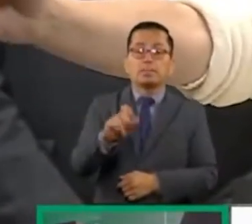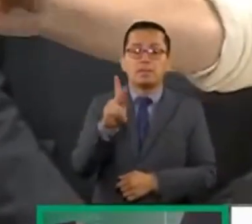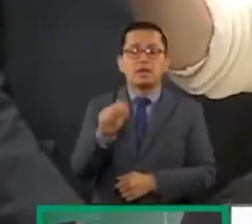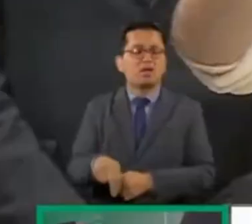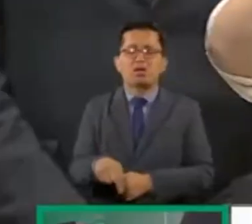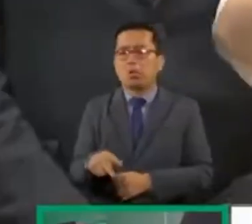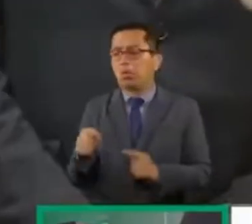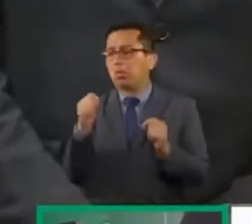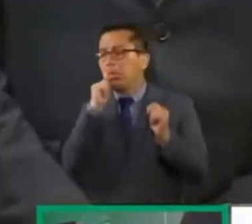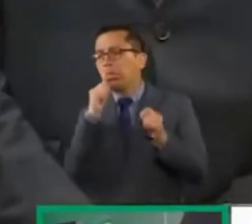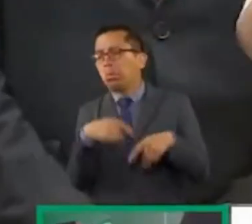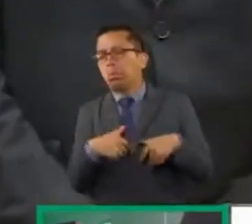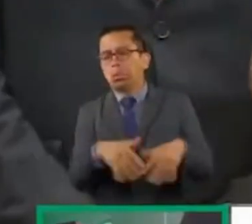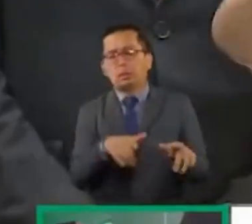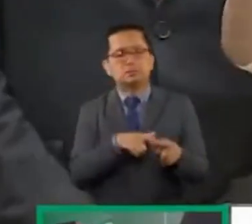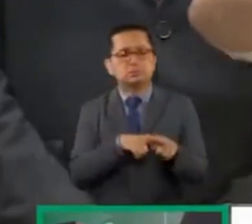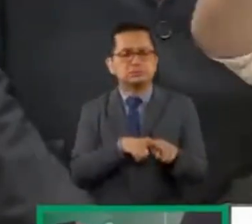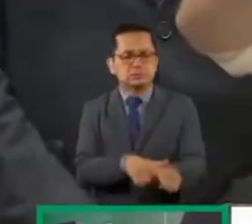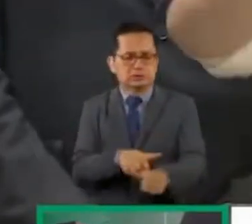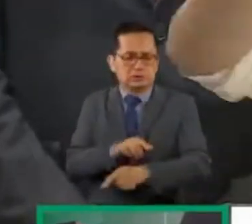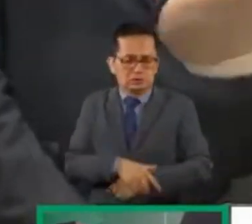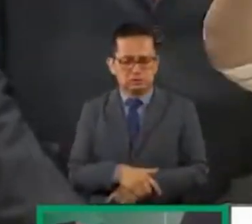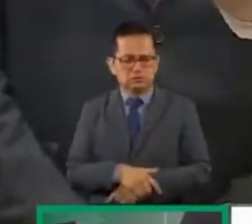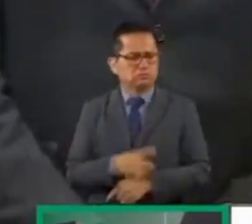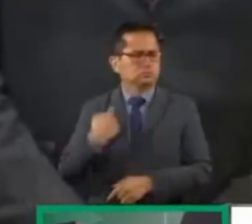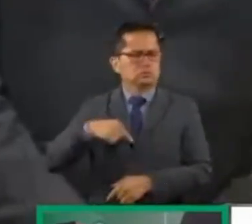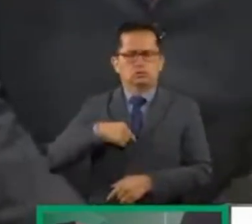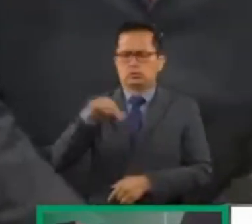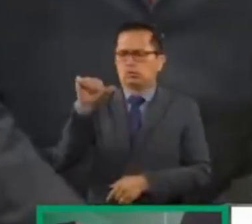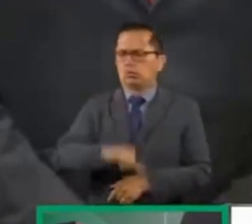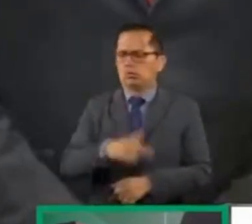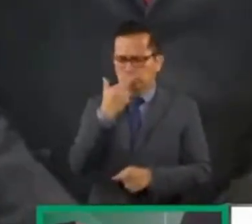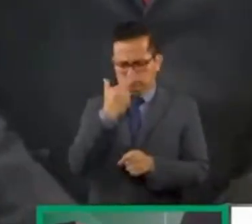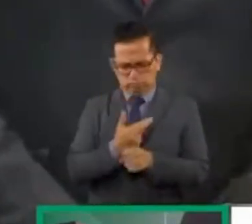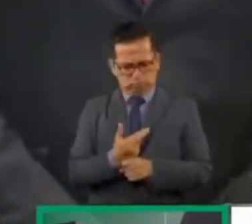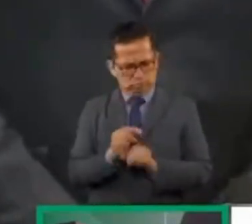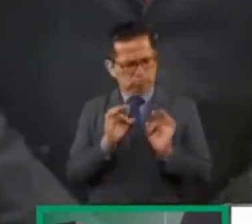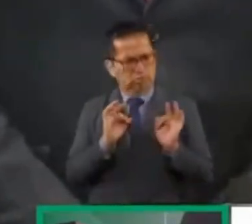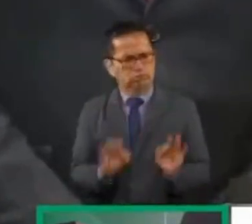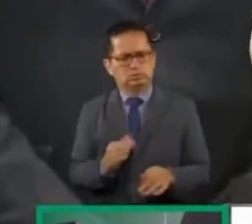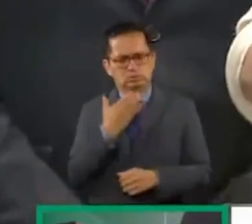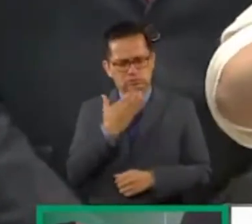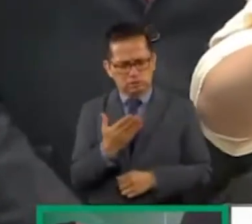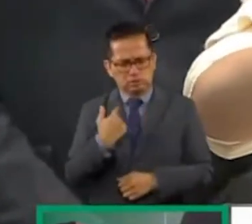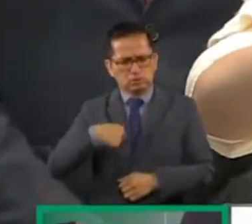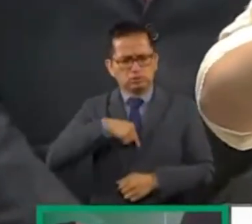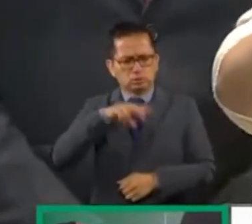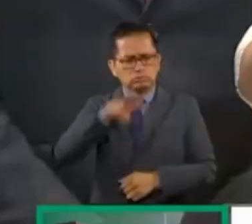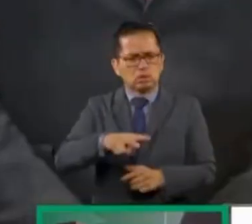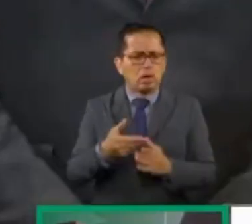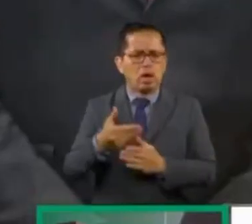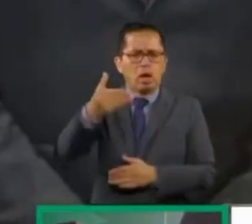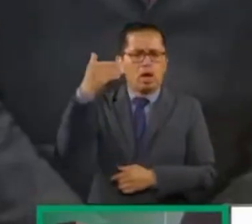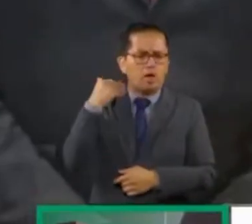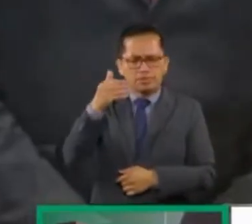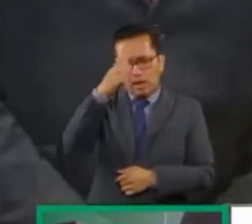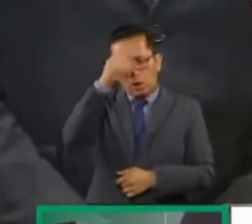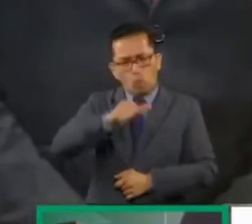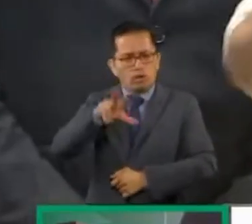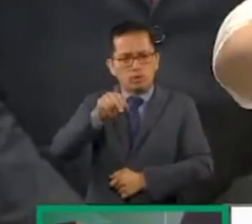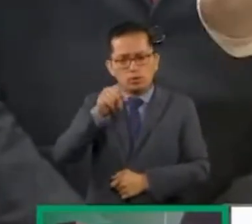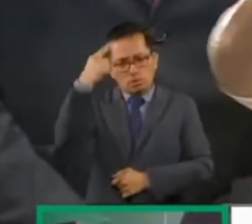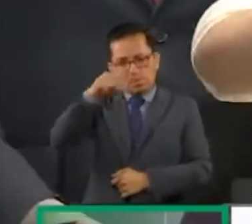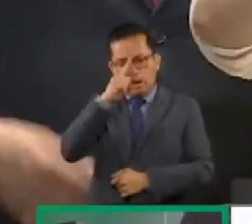dejó perpetuarse. Nosotros hoy actuamos con responsabilidad, decimos sí estábamos en contra de la militarización de